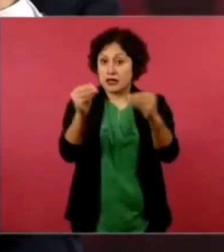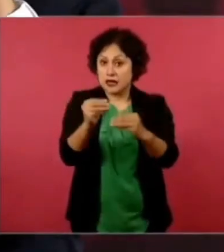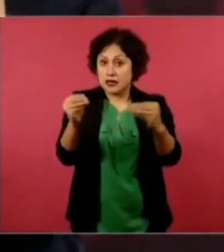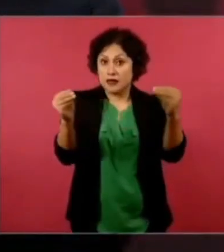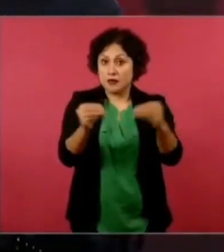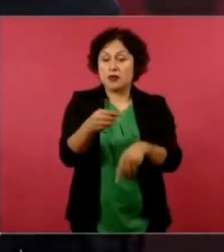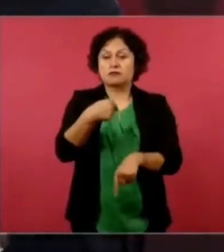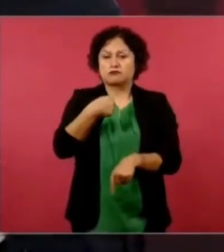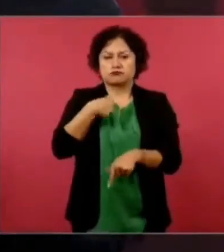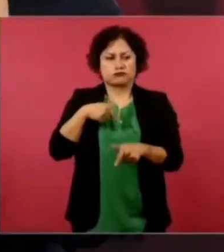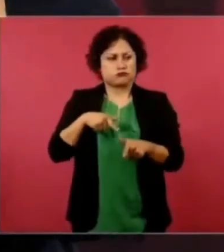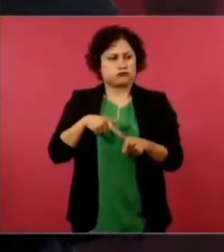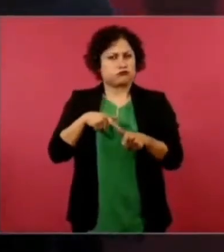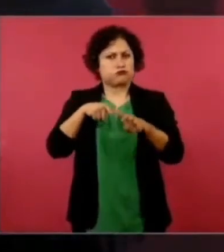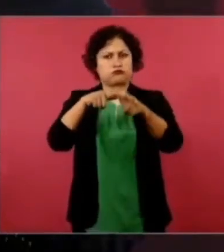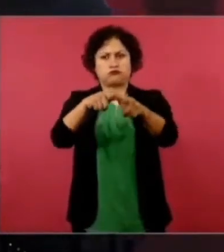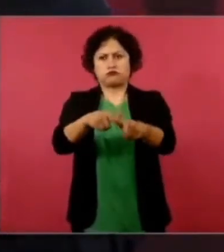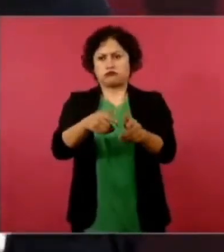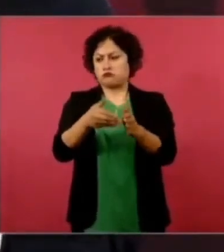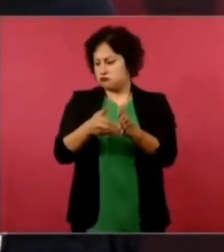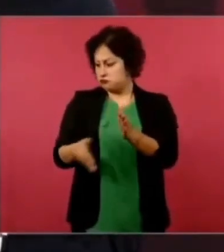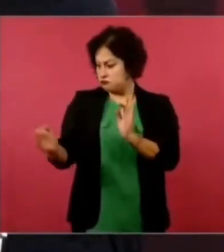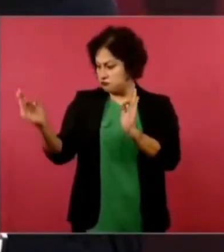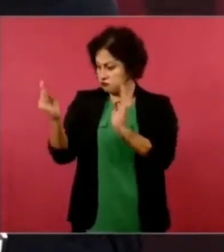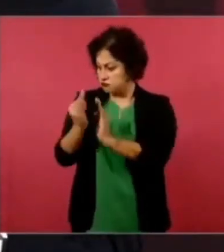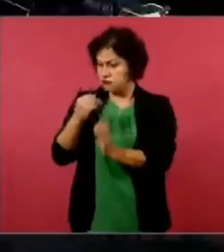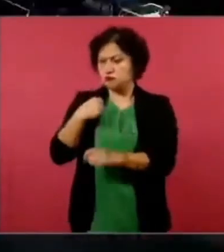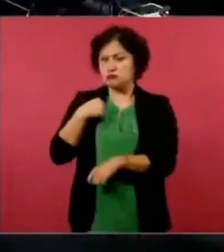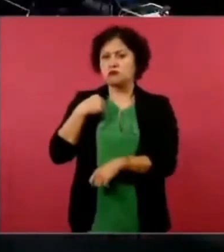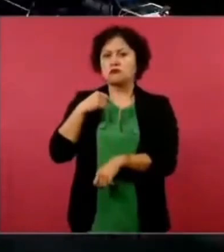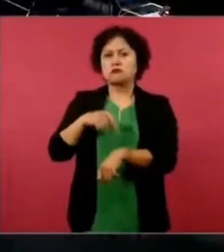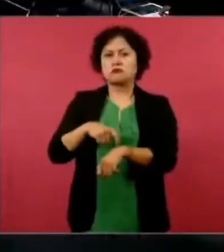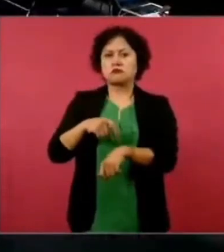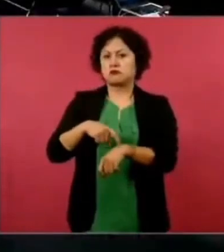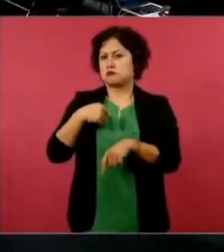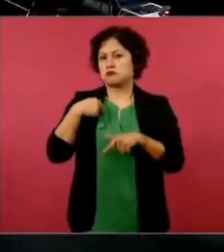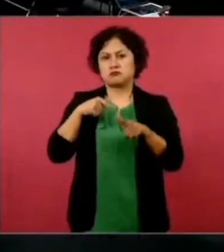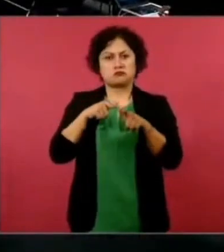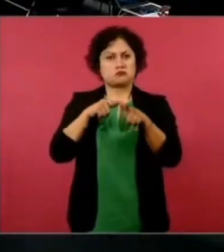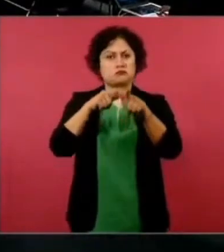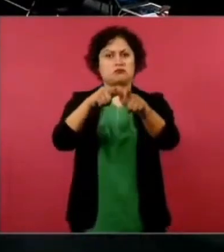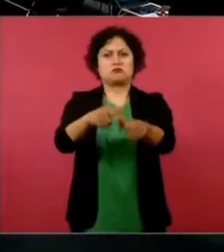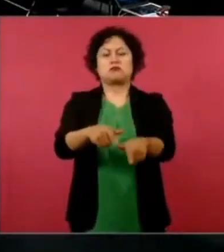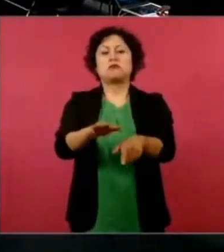yo voy a mantener en el tiempo que me queda. Sí. Porque